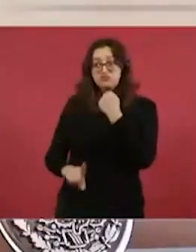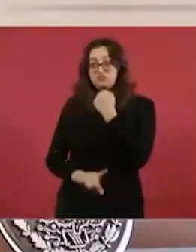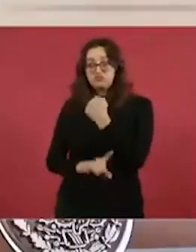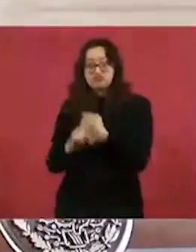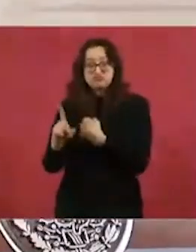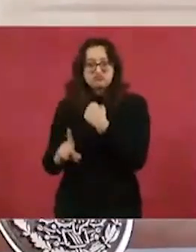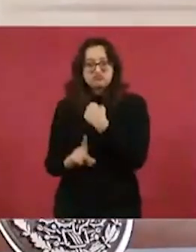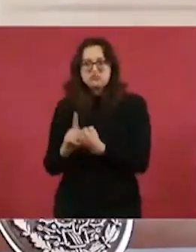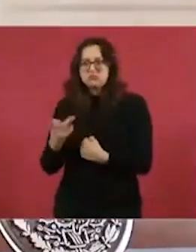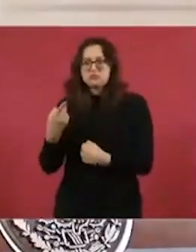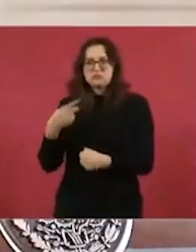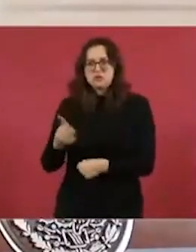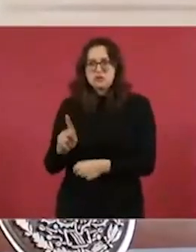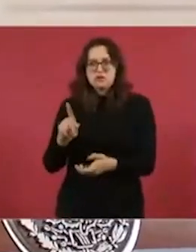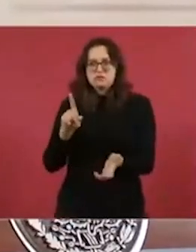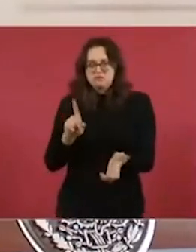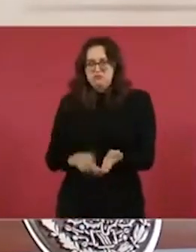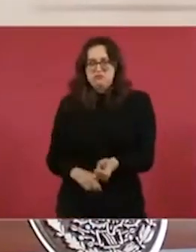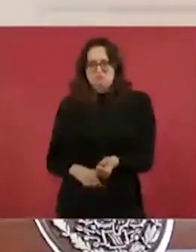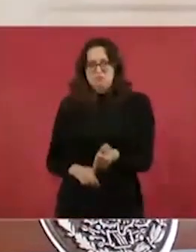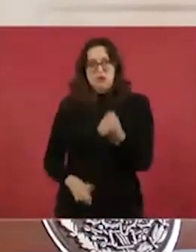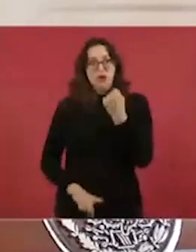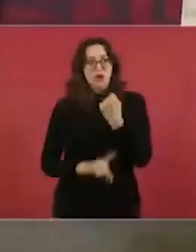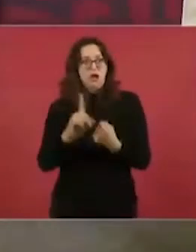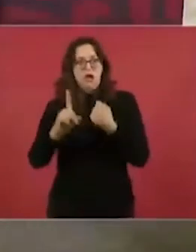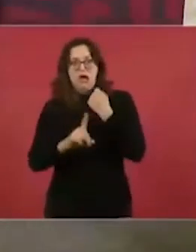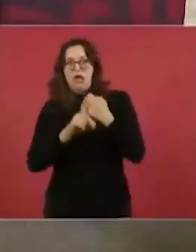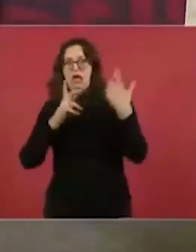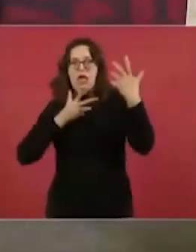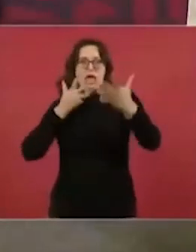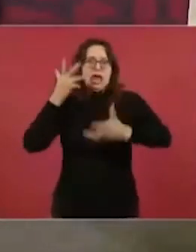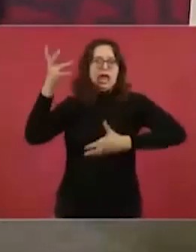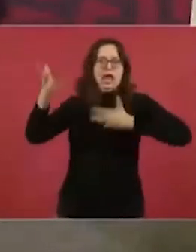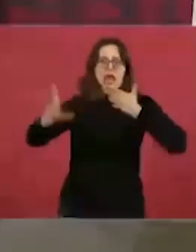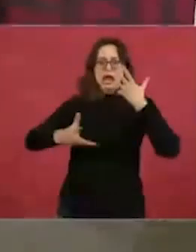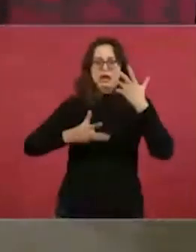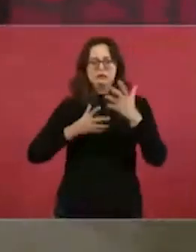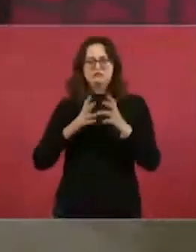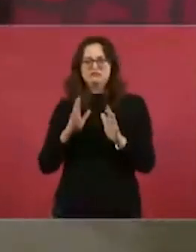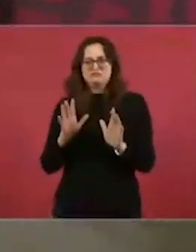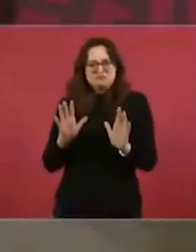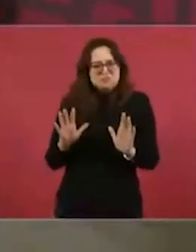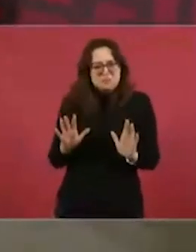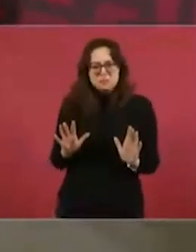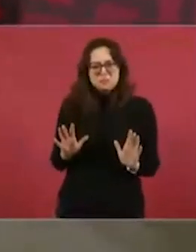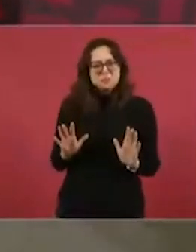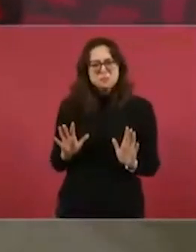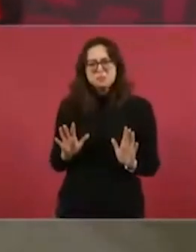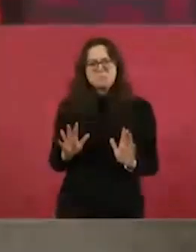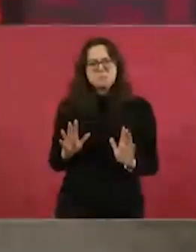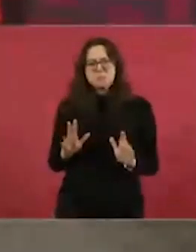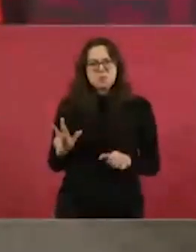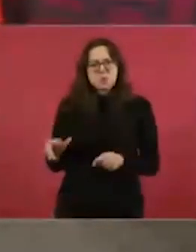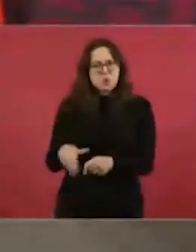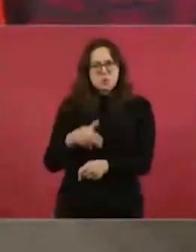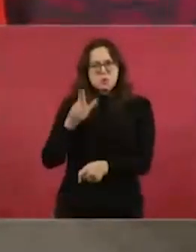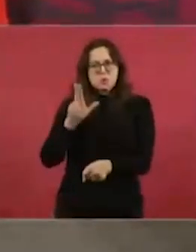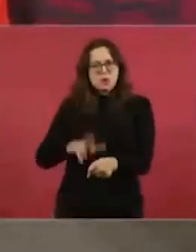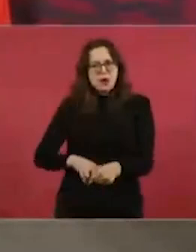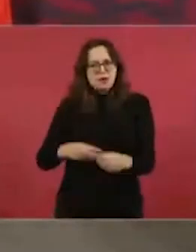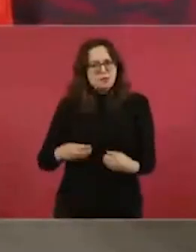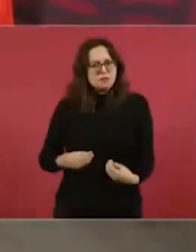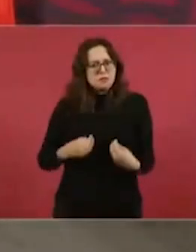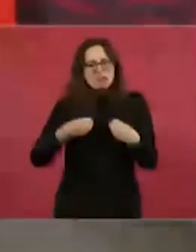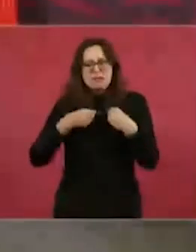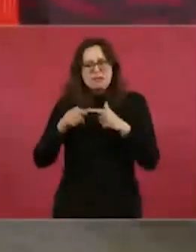gobiernos neoliberales al pueblo y que bueno, esta tendencia fue revertida a raíz de su llegada al gobierno y los aumentos al salario mínimo que